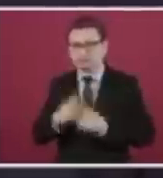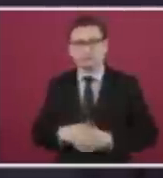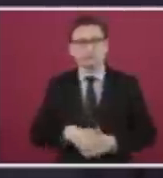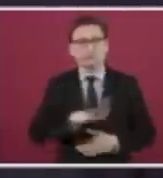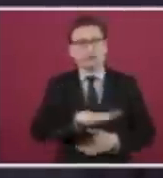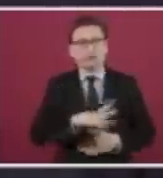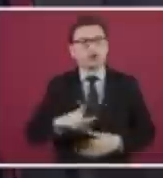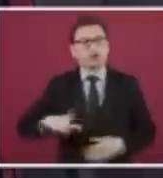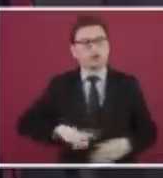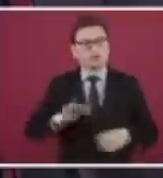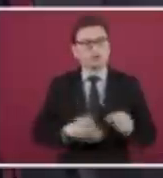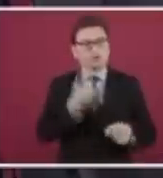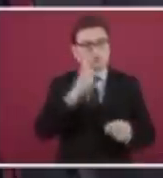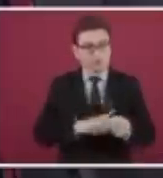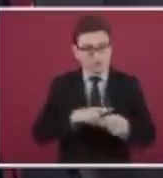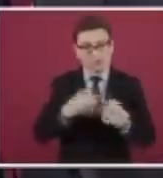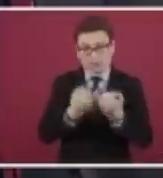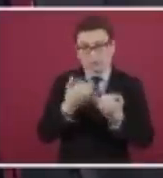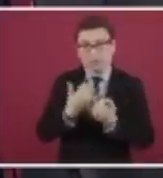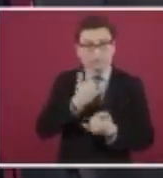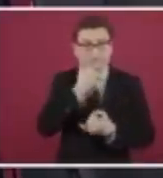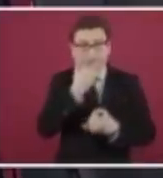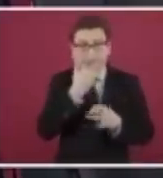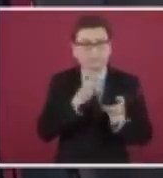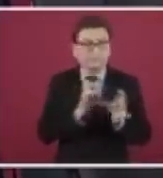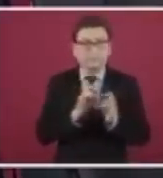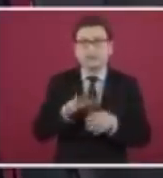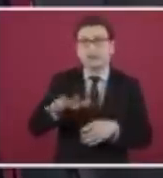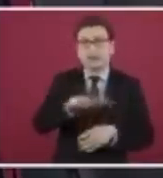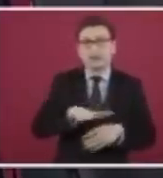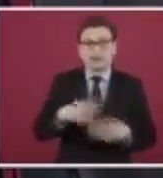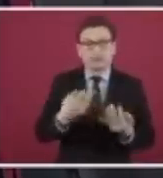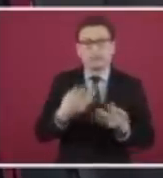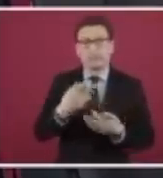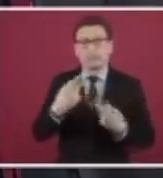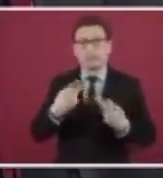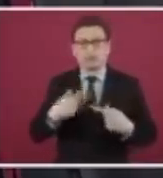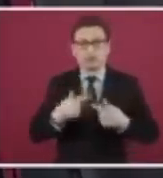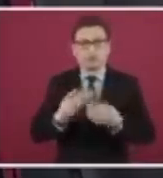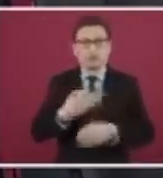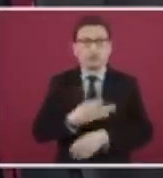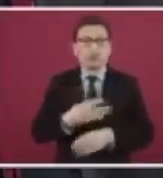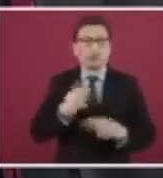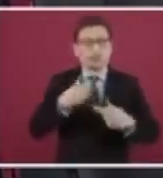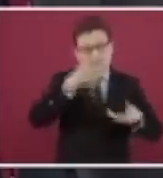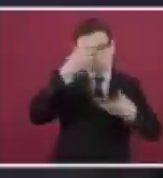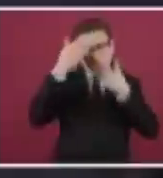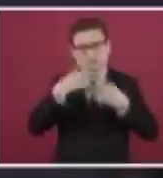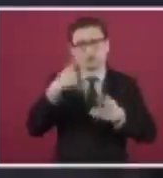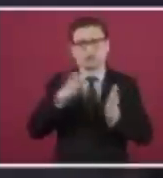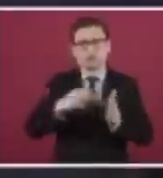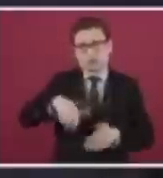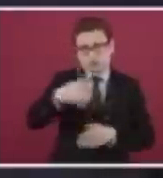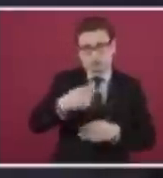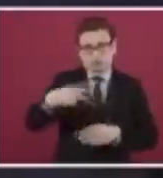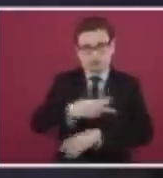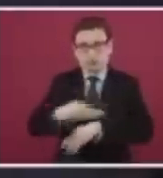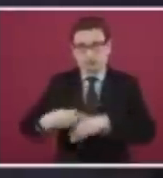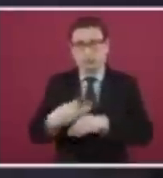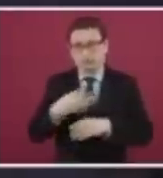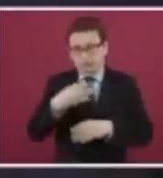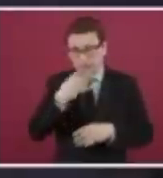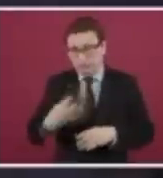se sumaría a este ofrecimiento de disculpas para las familias que para quienes desaparecieron en 2011? Sí, desde luego, eso fue